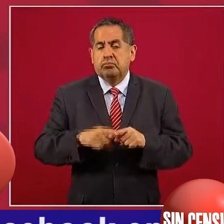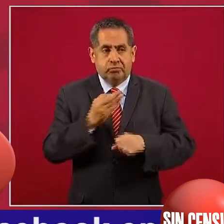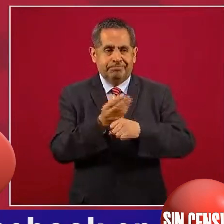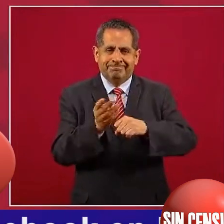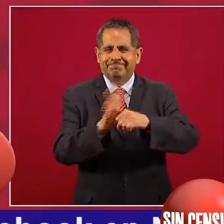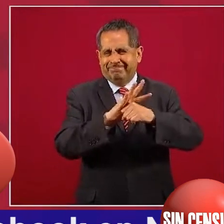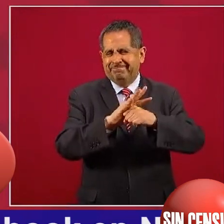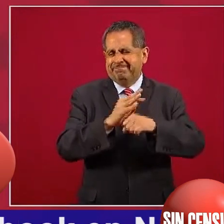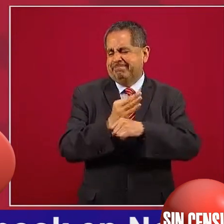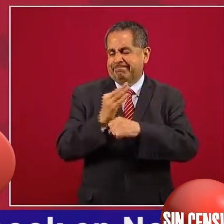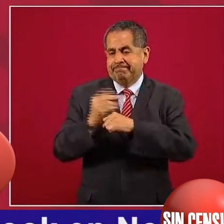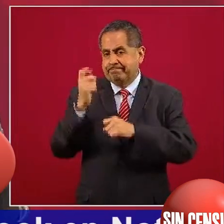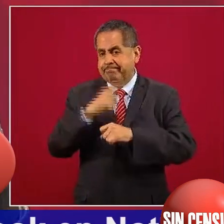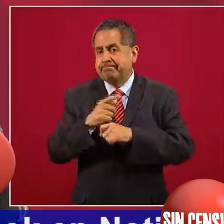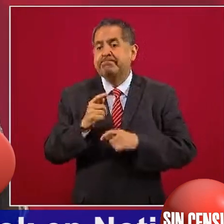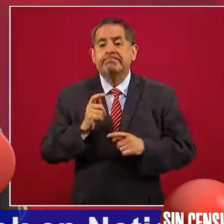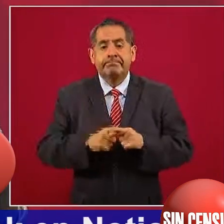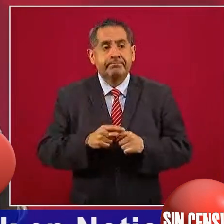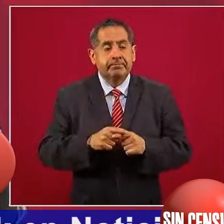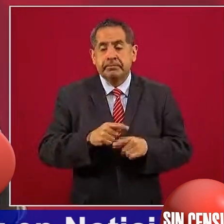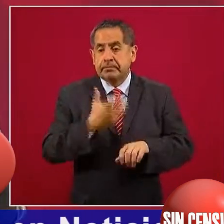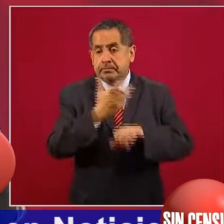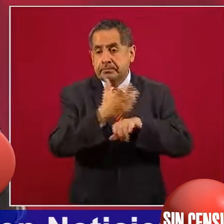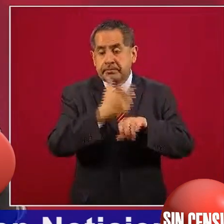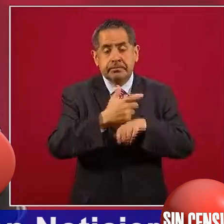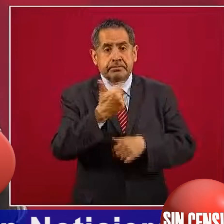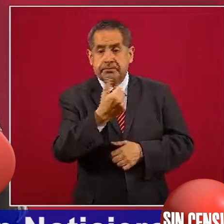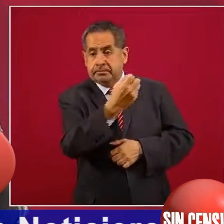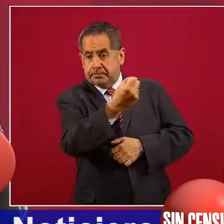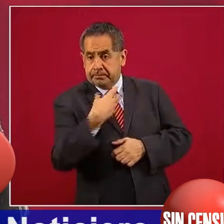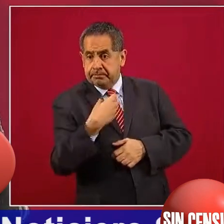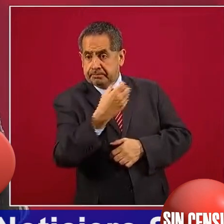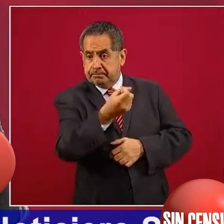crisis: la llegada de las remesas.